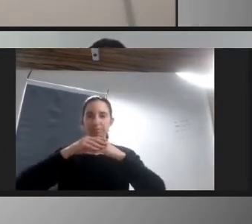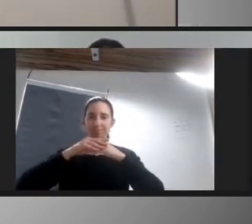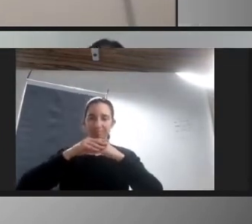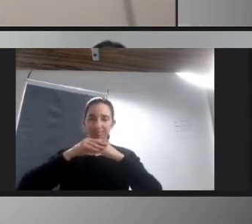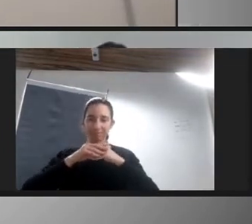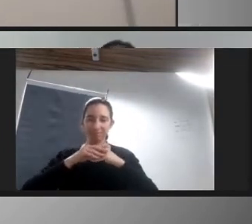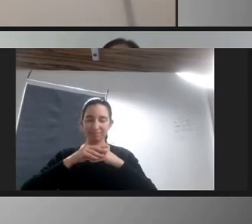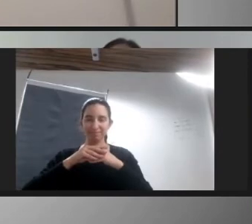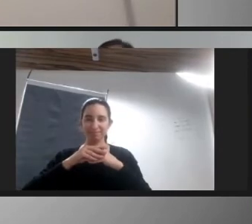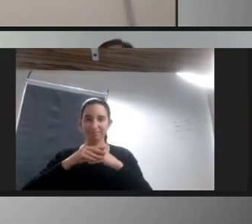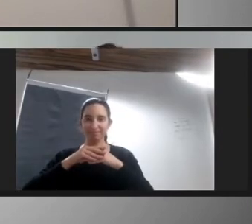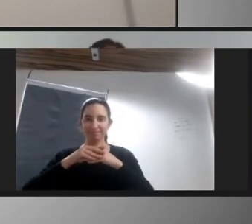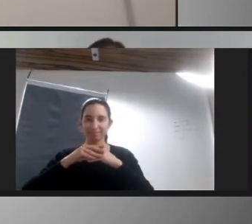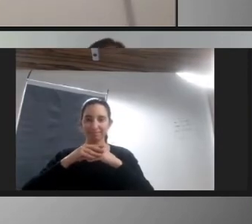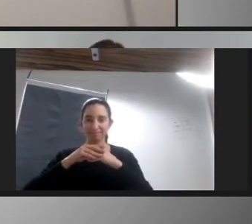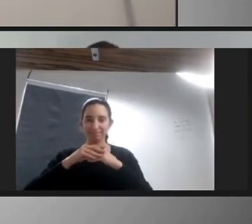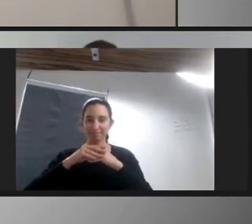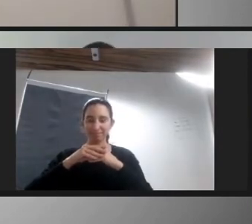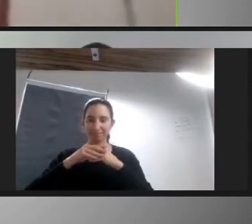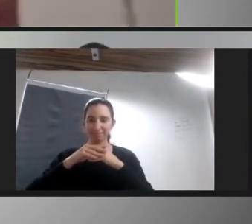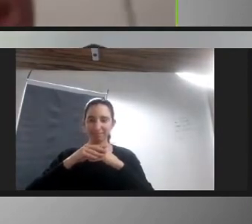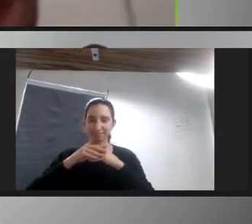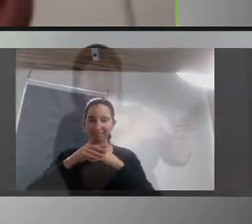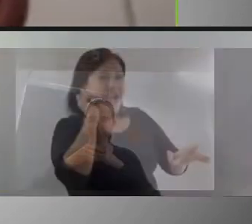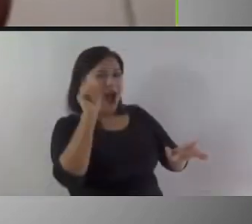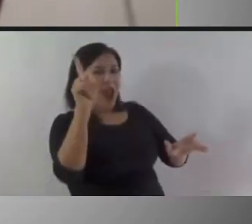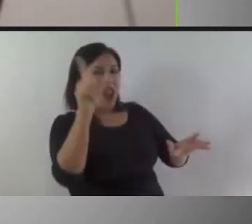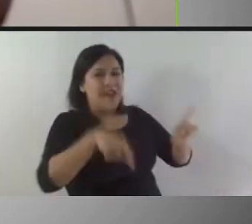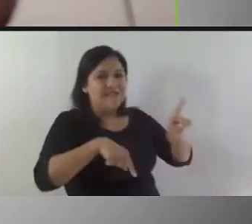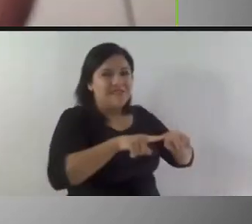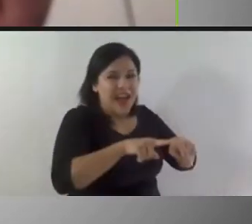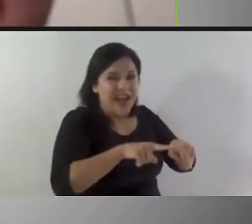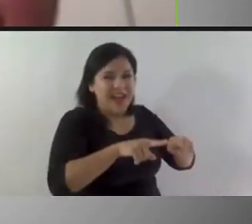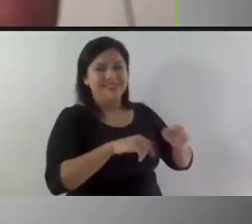Ahora trata de que estás en el área a meter el gol.